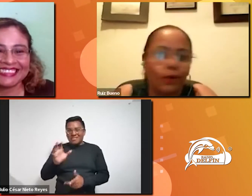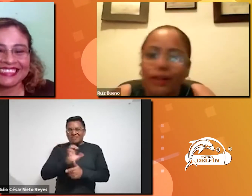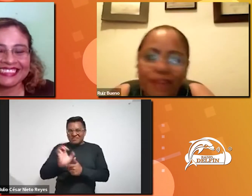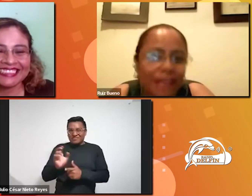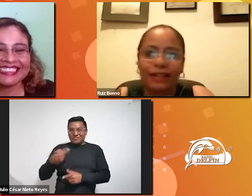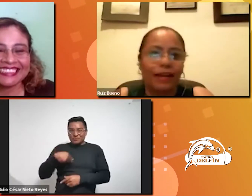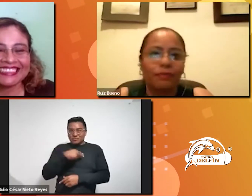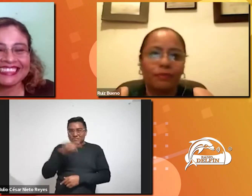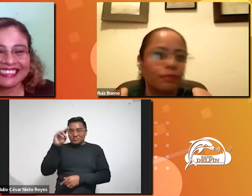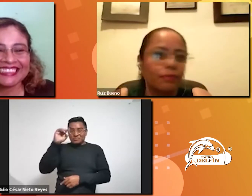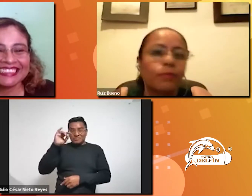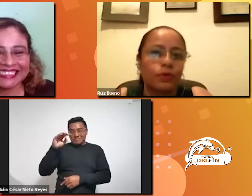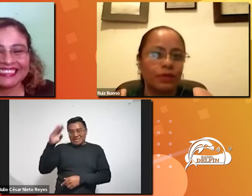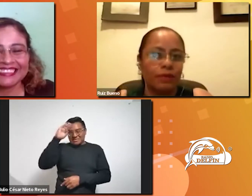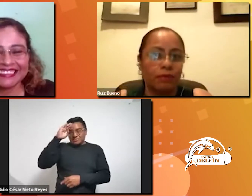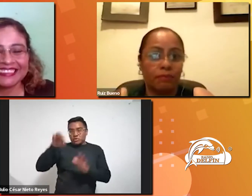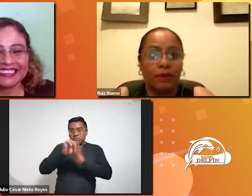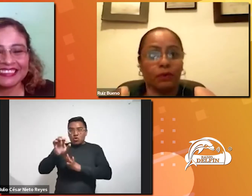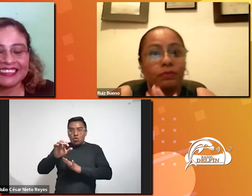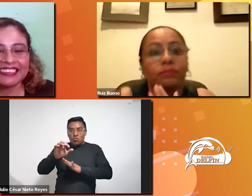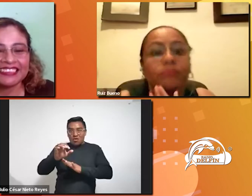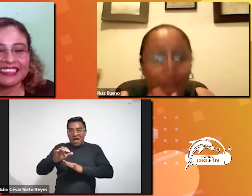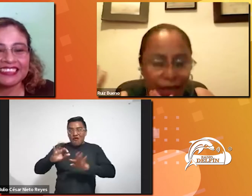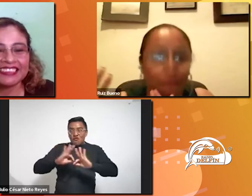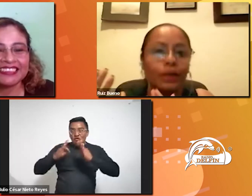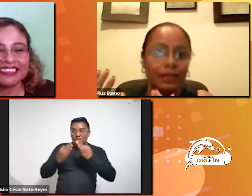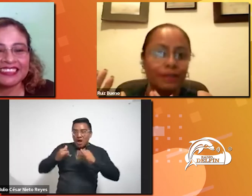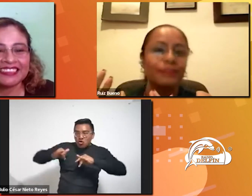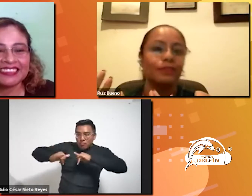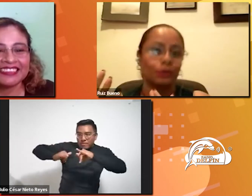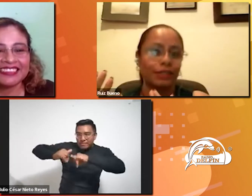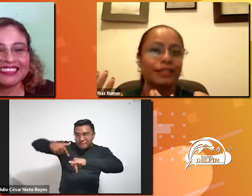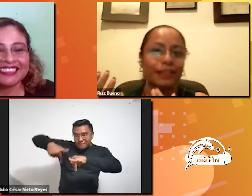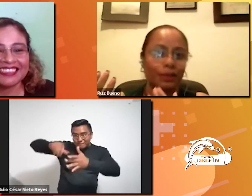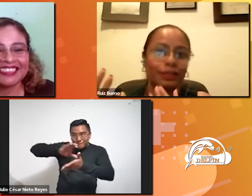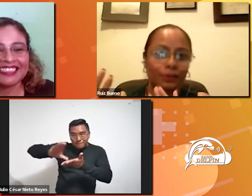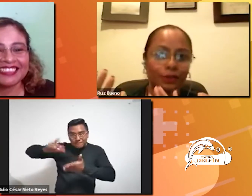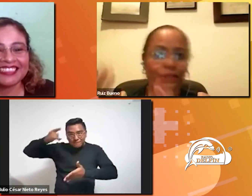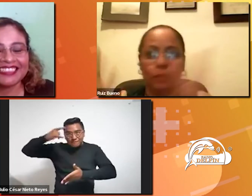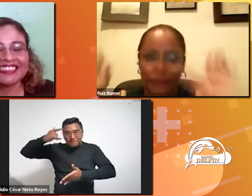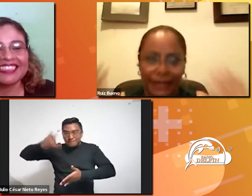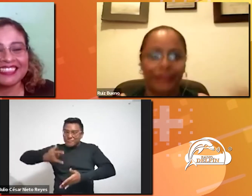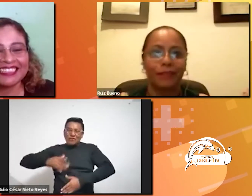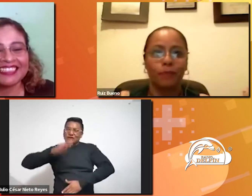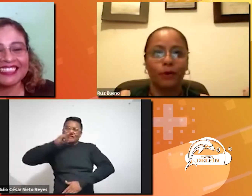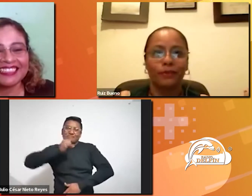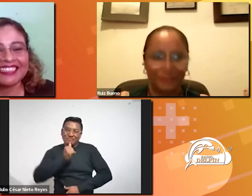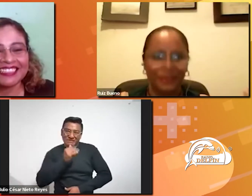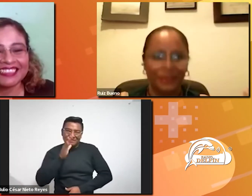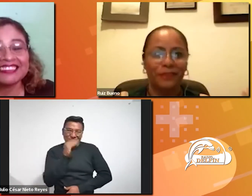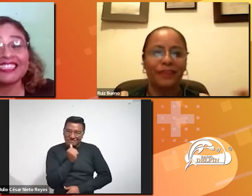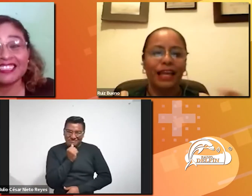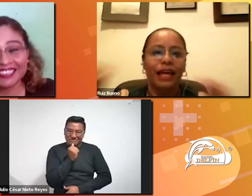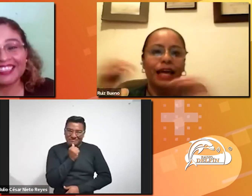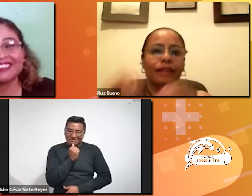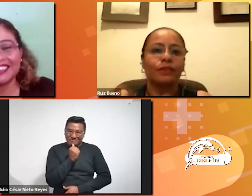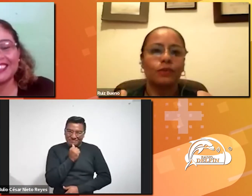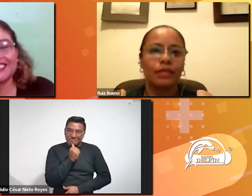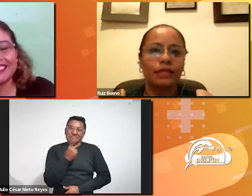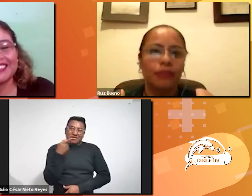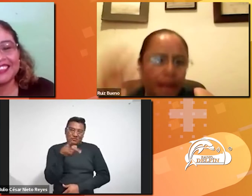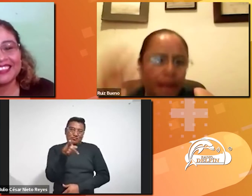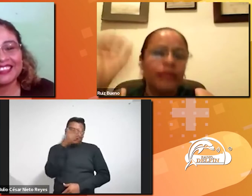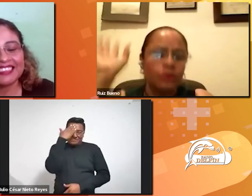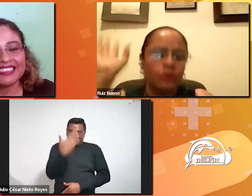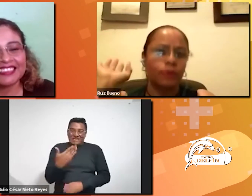características geográficas sería imposible, pero la naturaleza a veces nos ha enseñado otras cosas, como el día que tembló, ¿no?